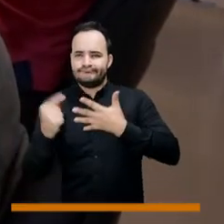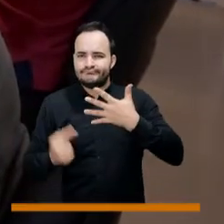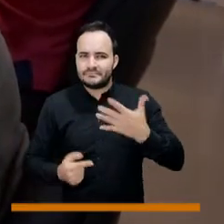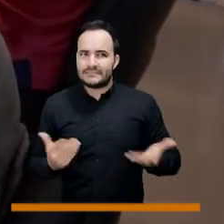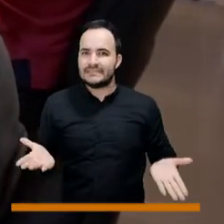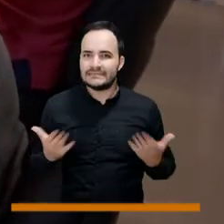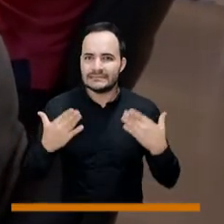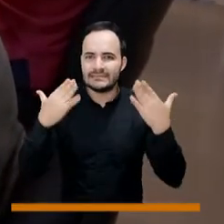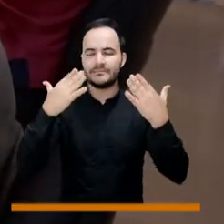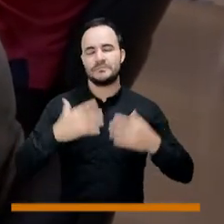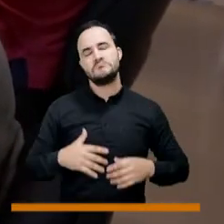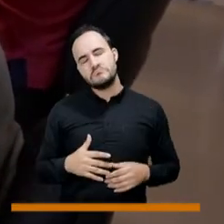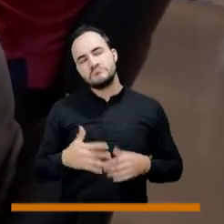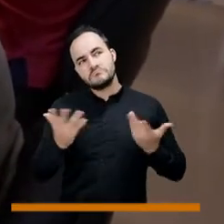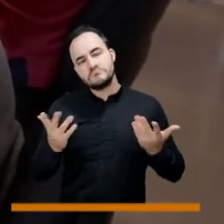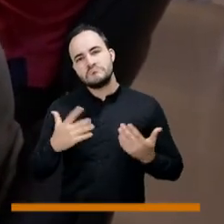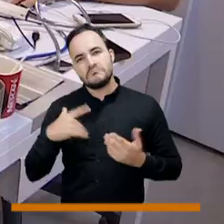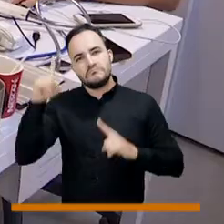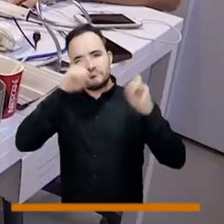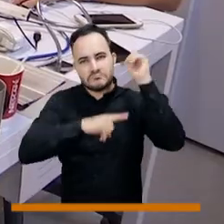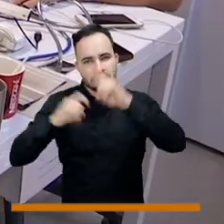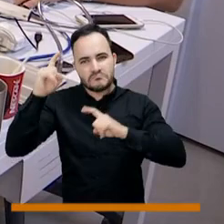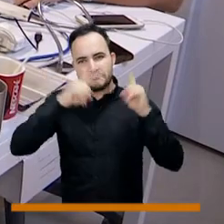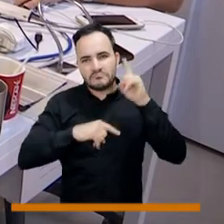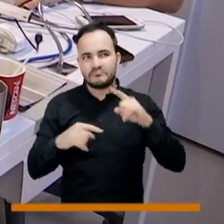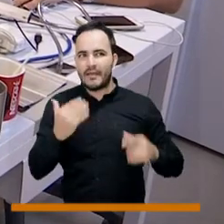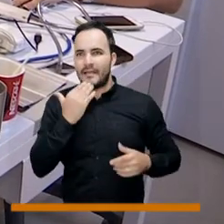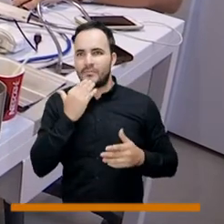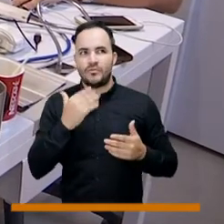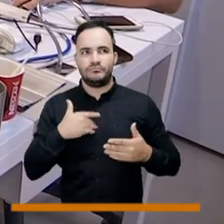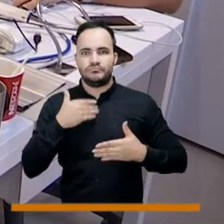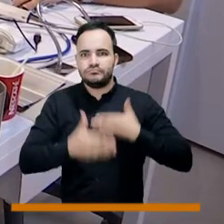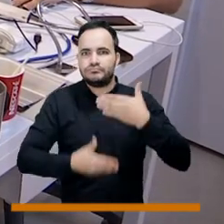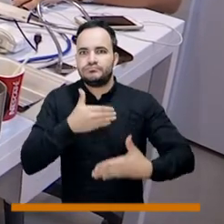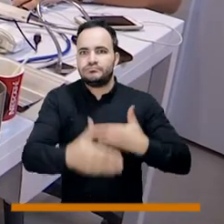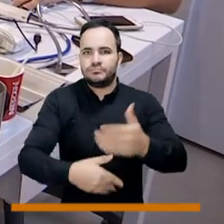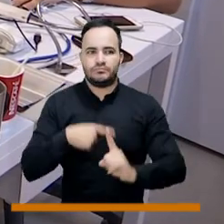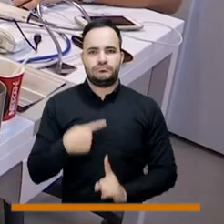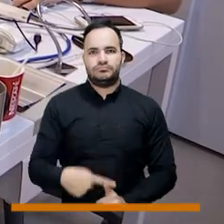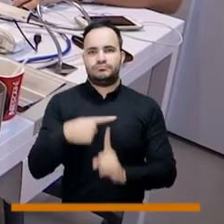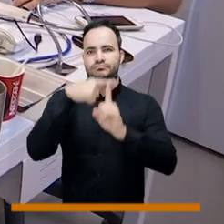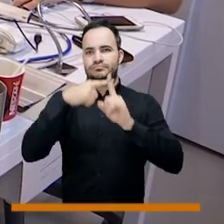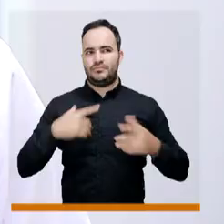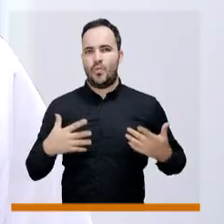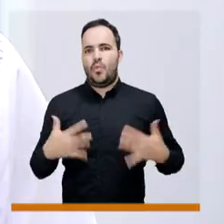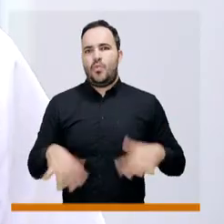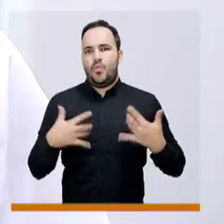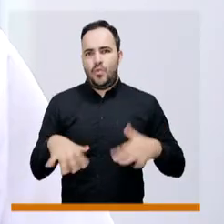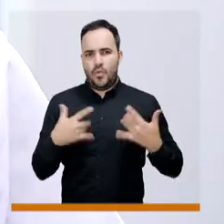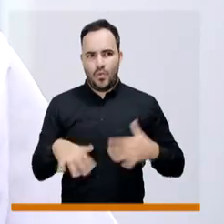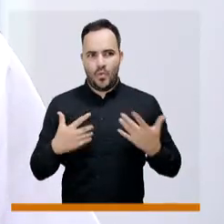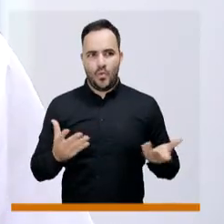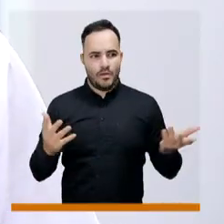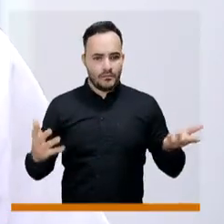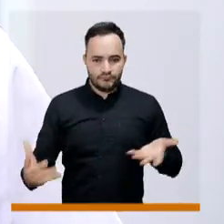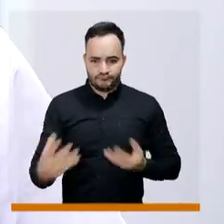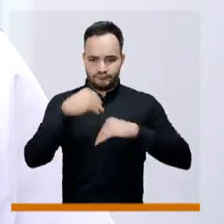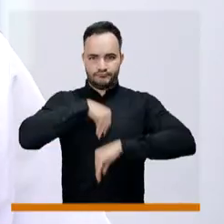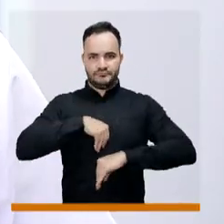estos desarrollos tecnológicos puedan impactar positivamente la sociedad y ganar dinero de cuenta de esto y